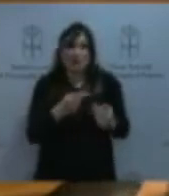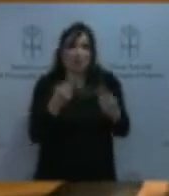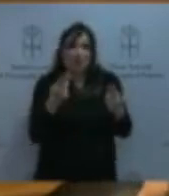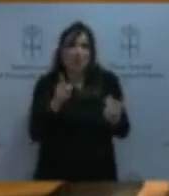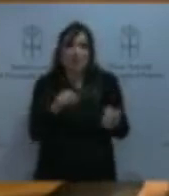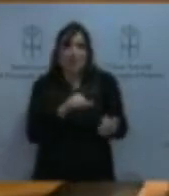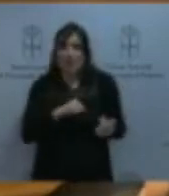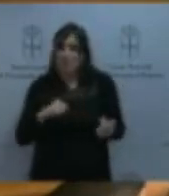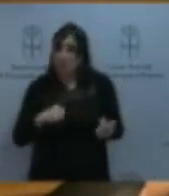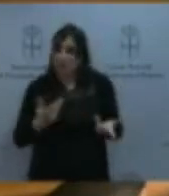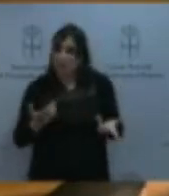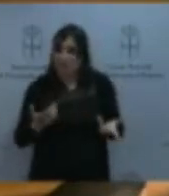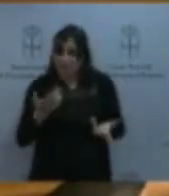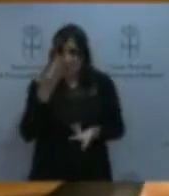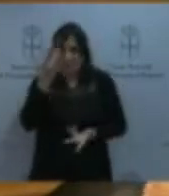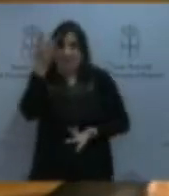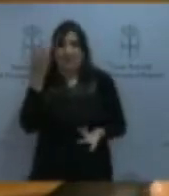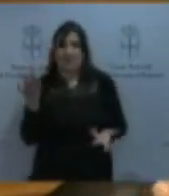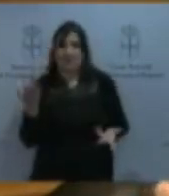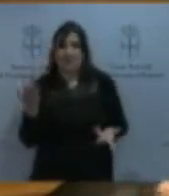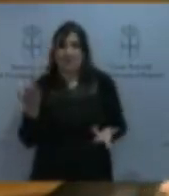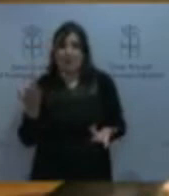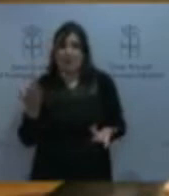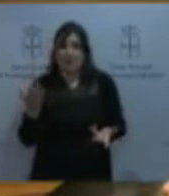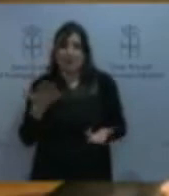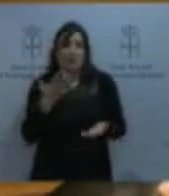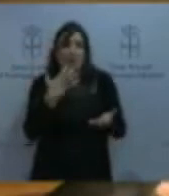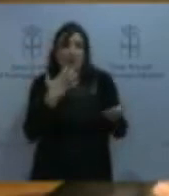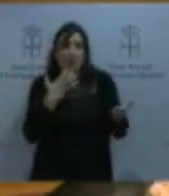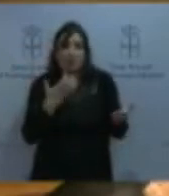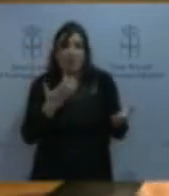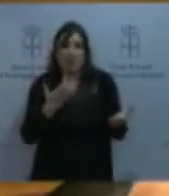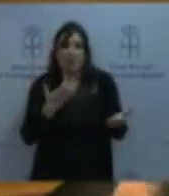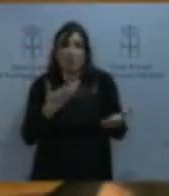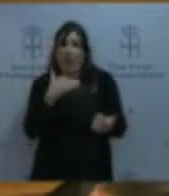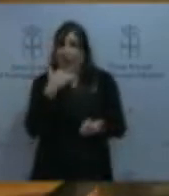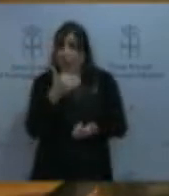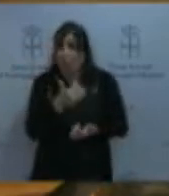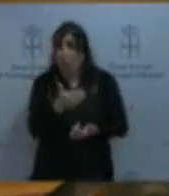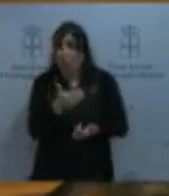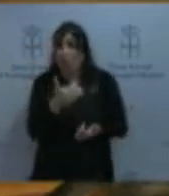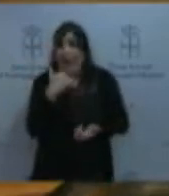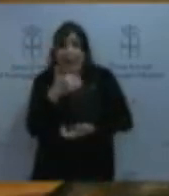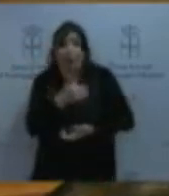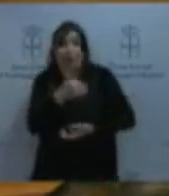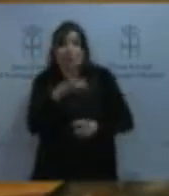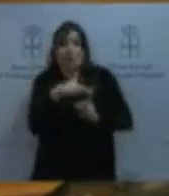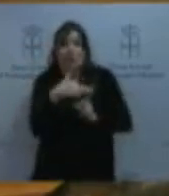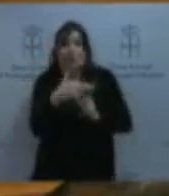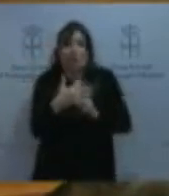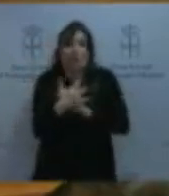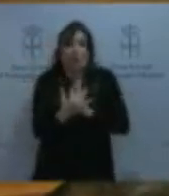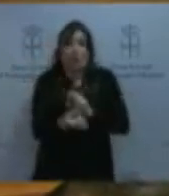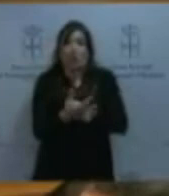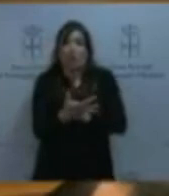tenemos a que, por ejemplo, algo va a pasar en algún momento, que es el final de los estímulos que el Banco